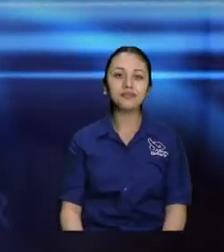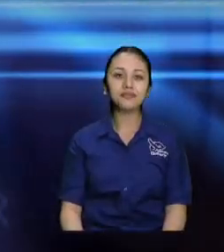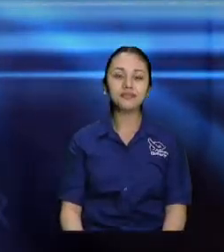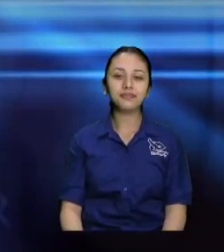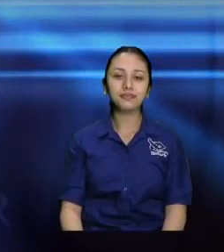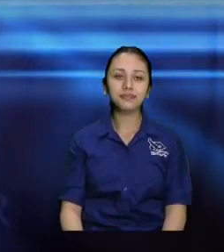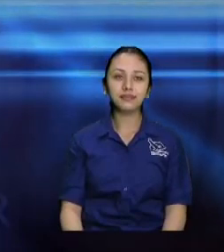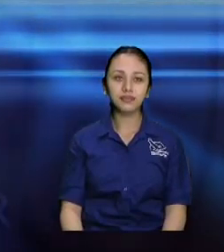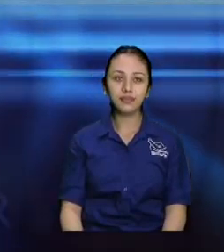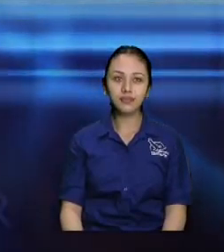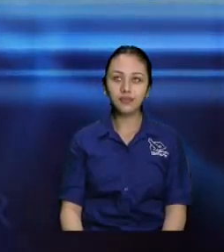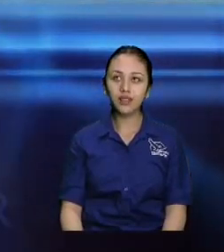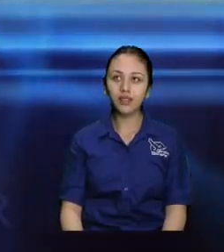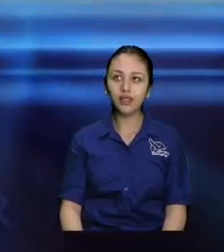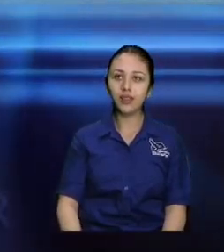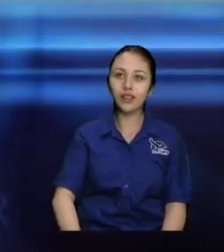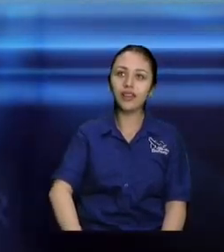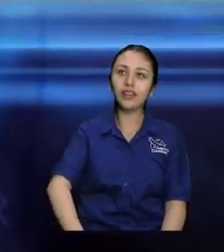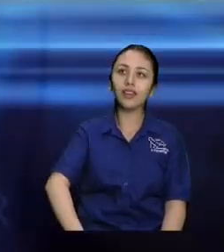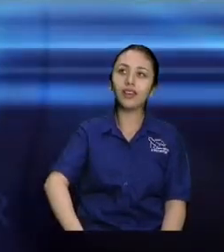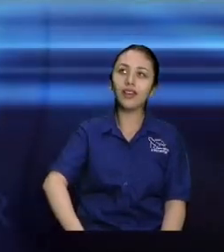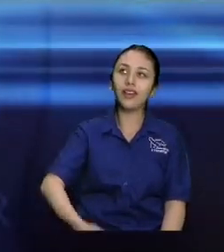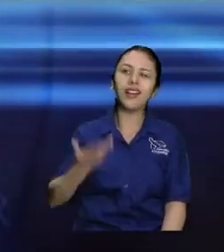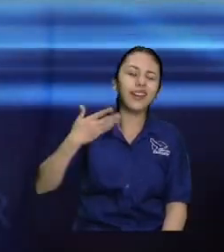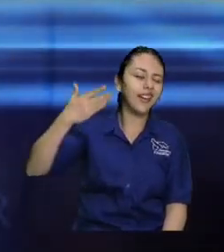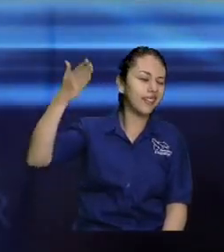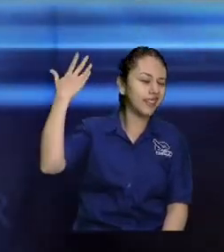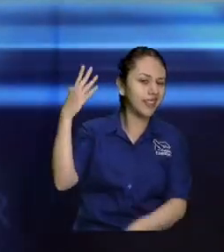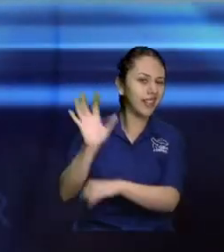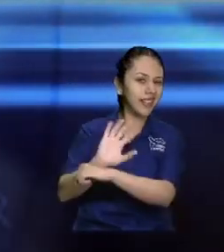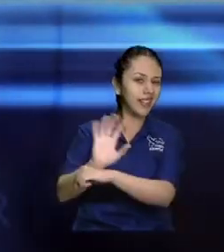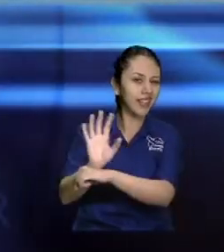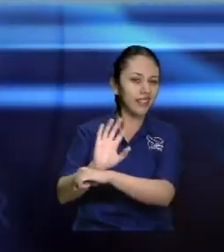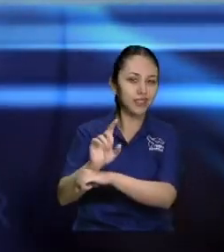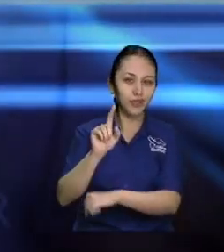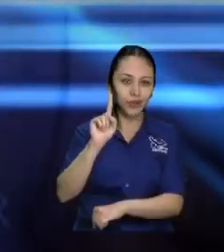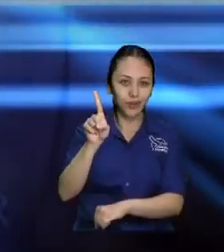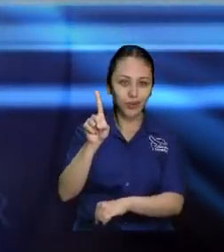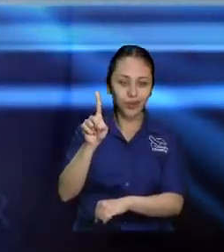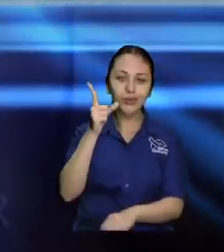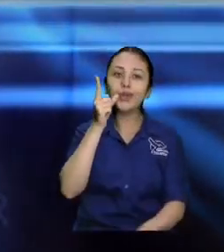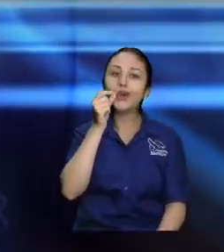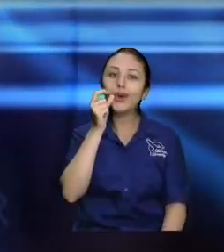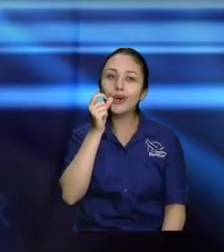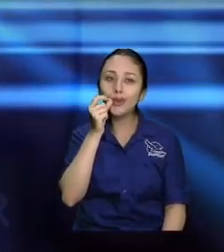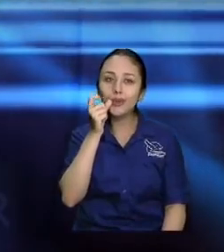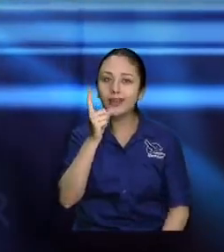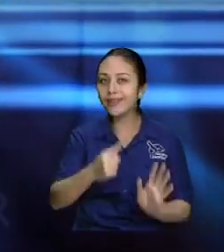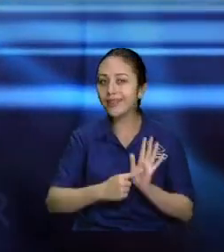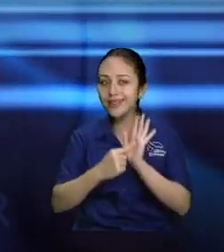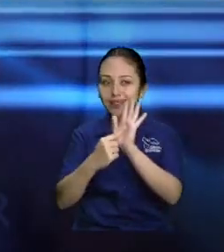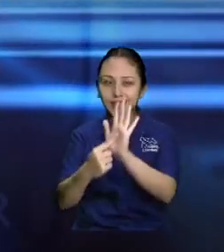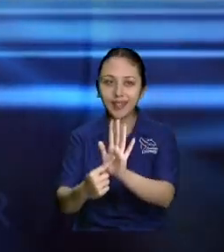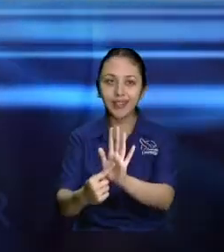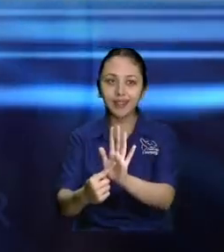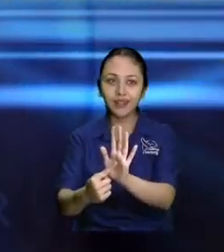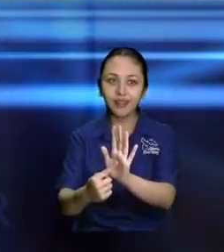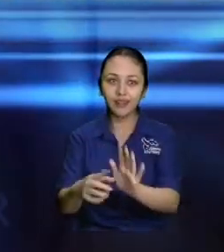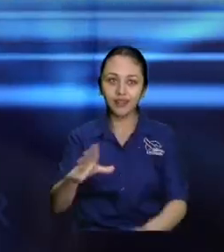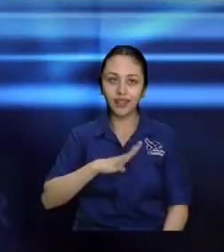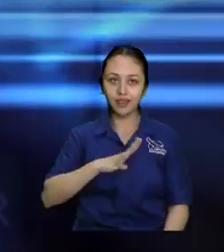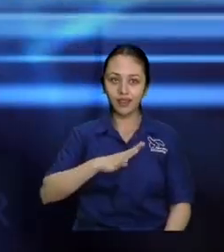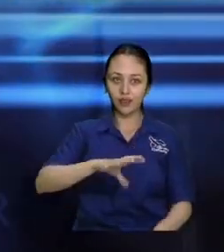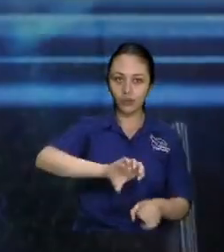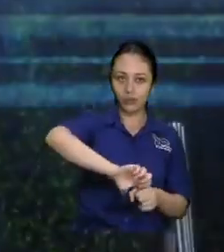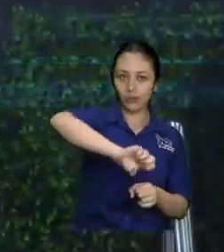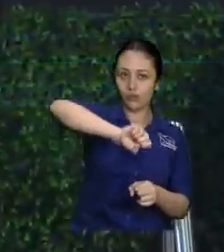Don Severino, ¿en qué? Ya ni me acuerdo. Era aquel que salía, creo que con los poliboses, que tenía un bastón y que